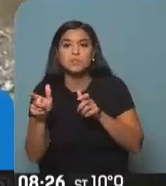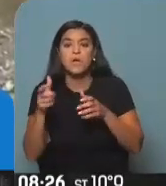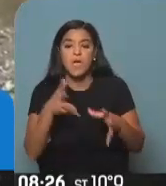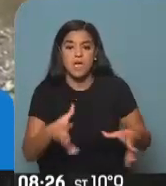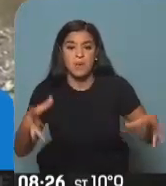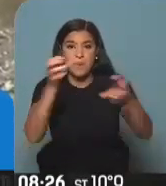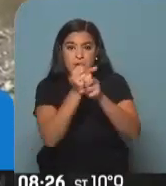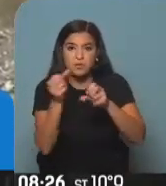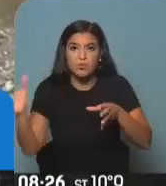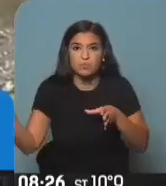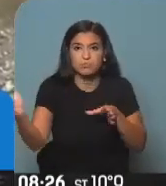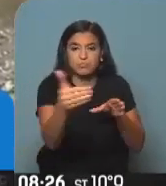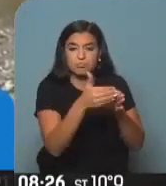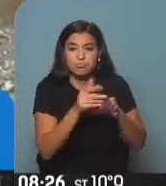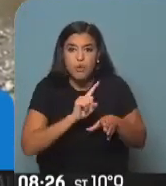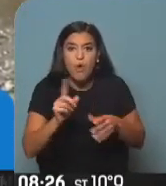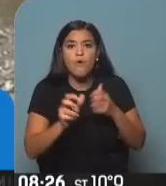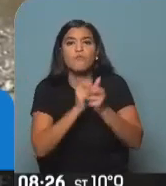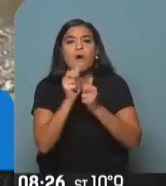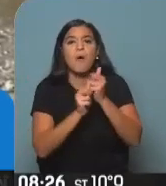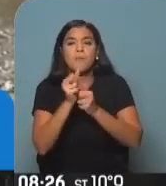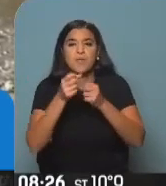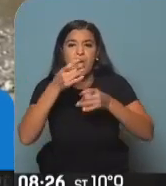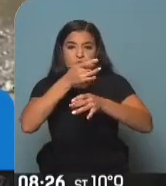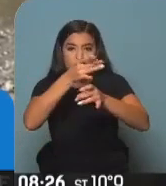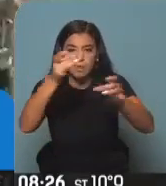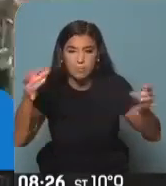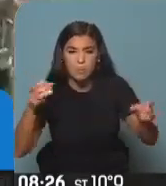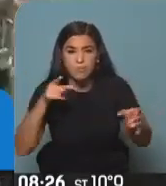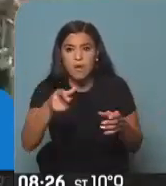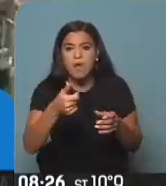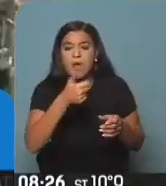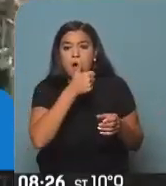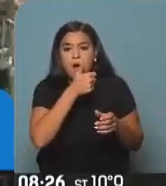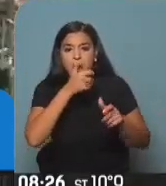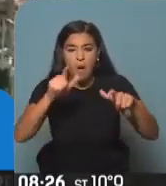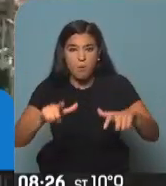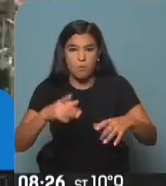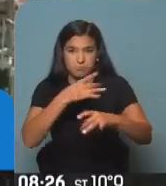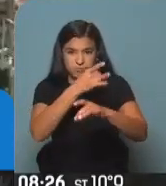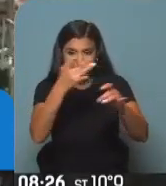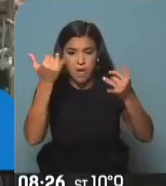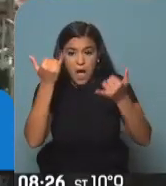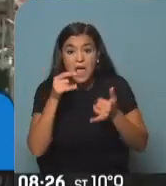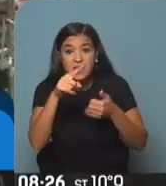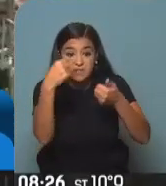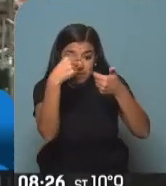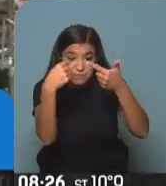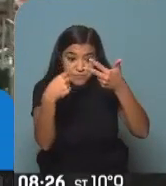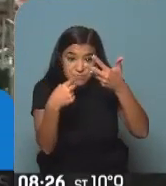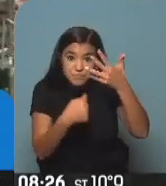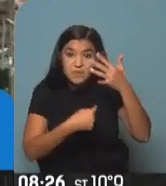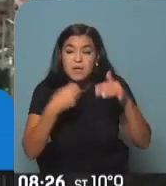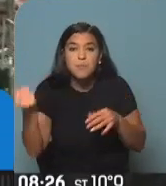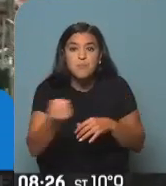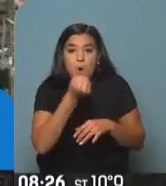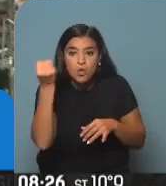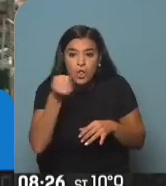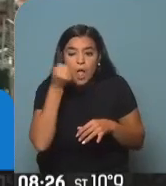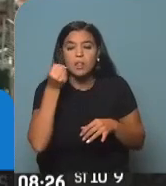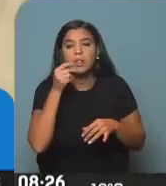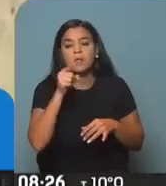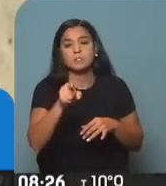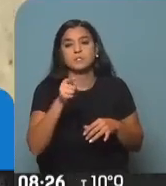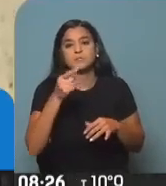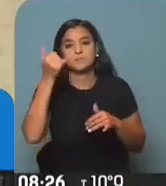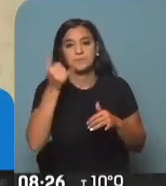residuos, presencia de fábricas contaminantes y espejo de aguas contaminadas. Son las cuestiones centrales que elabora, que tiene